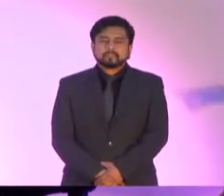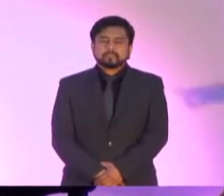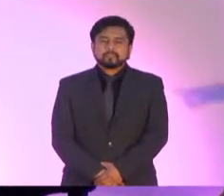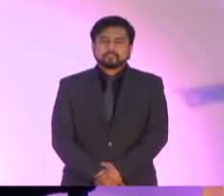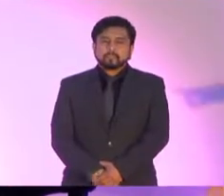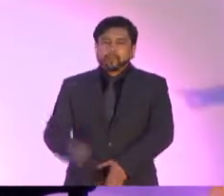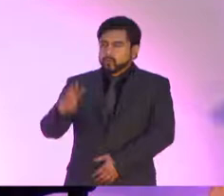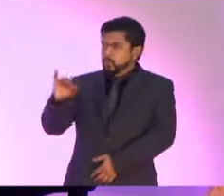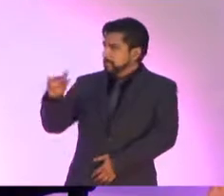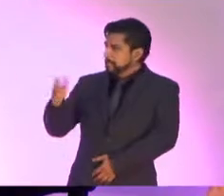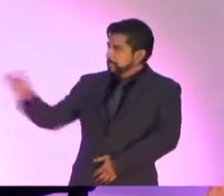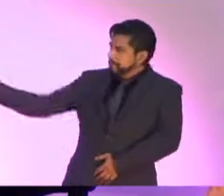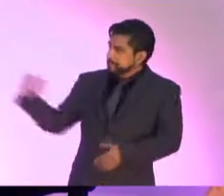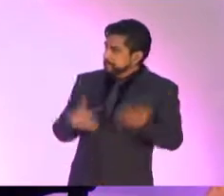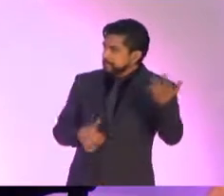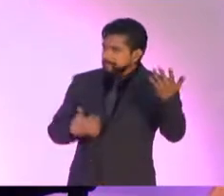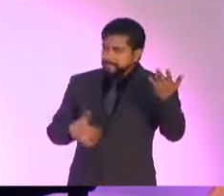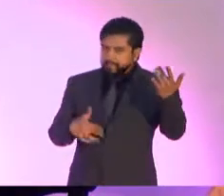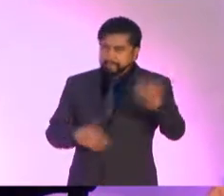William Calavera en la guitarra.